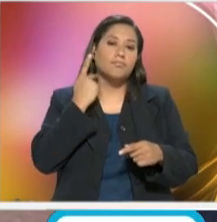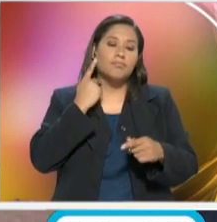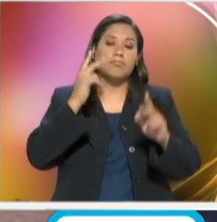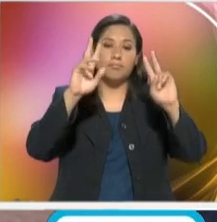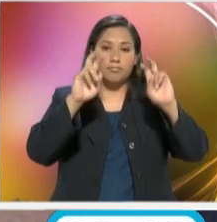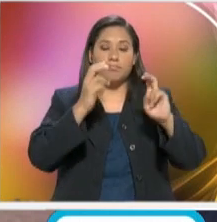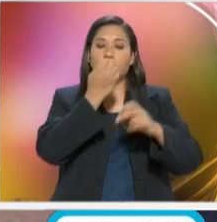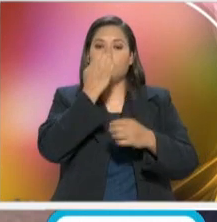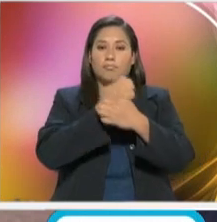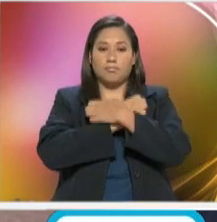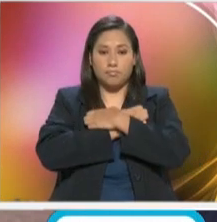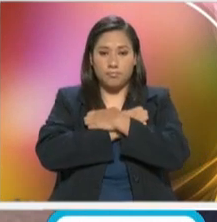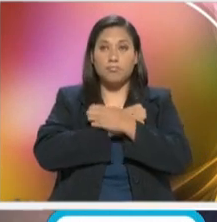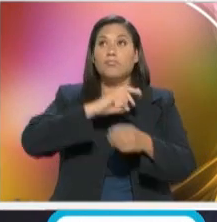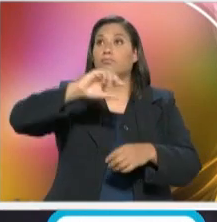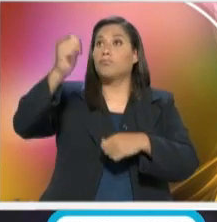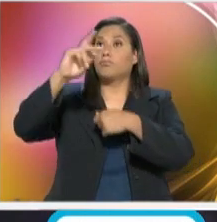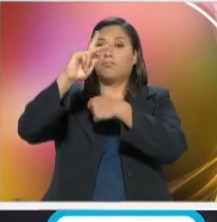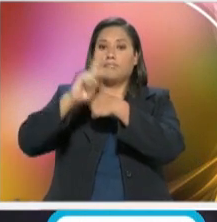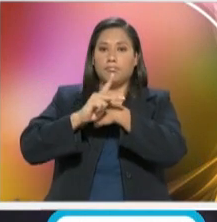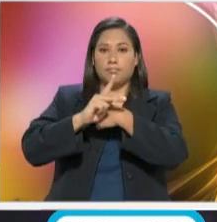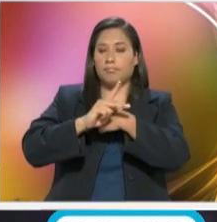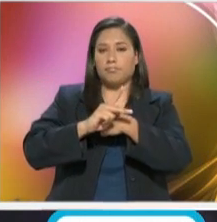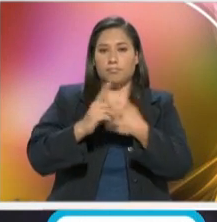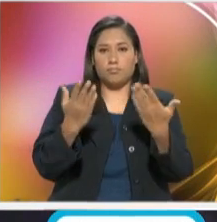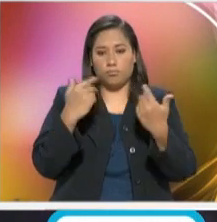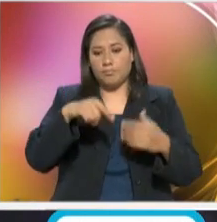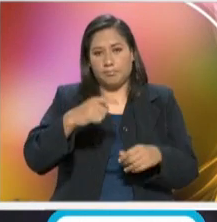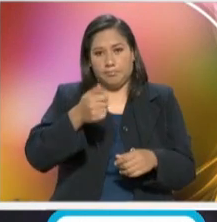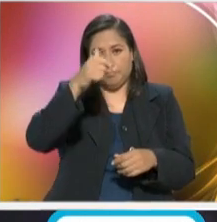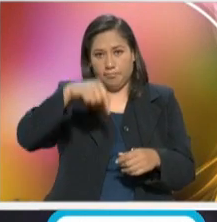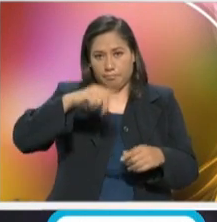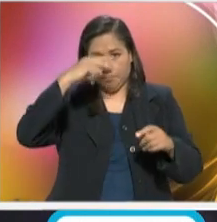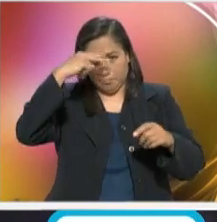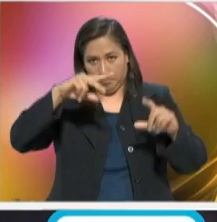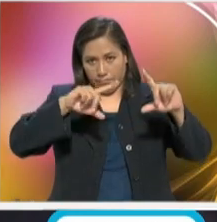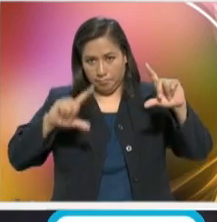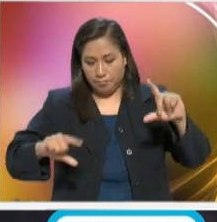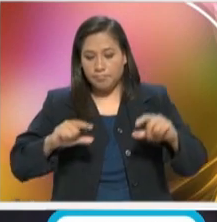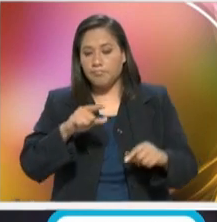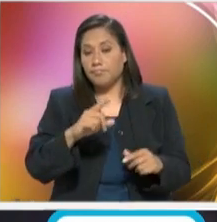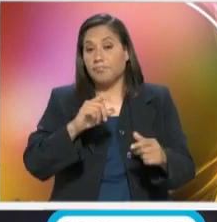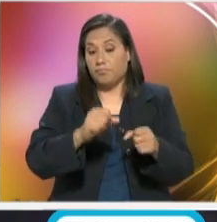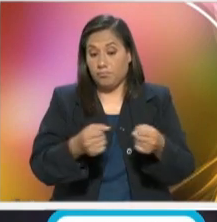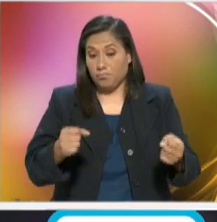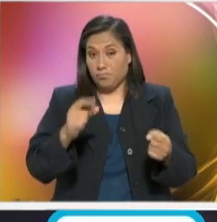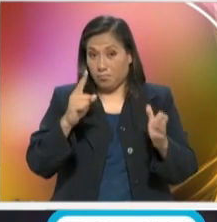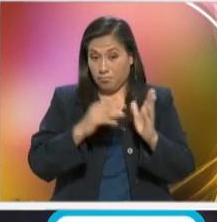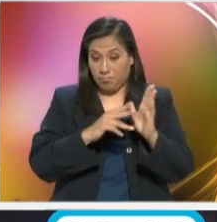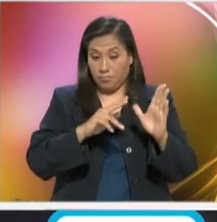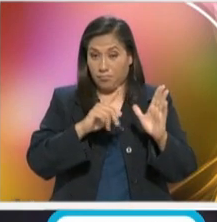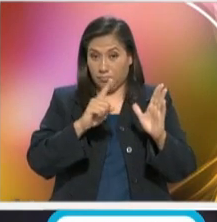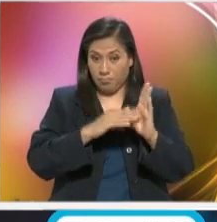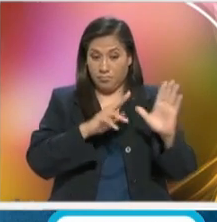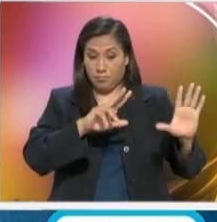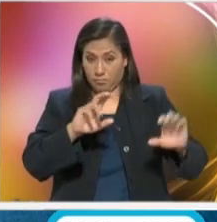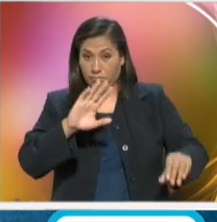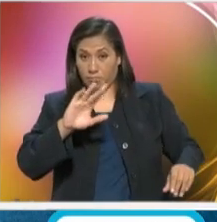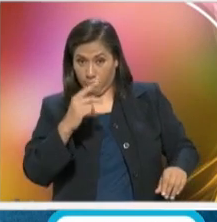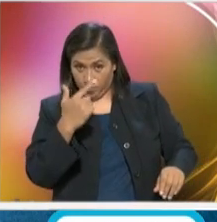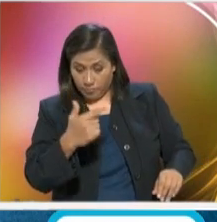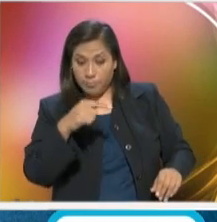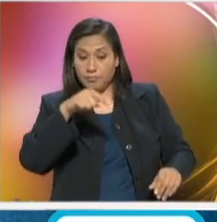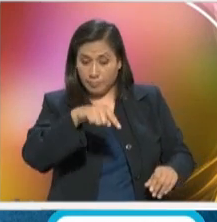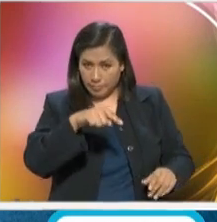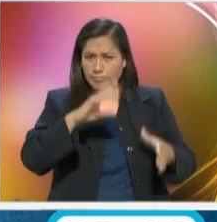otro país? Sí, desde luego, a raíz de las corrientes liberales, desde la Constitución inclusive de 1857, Sí. se